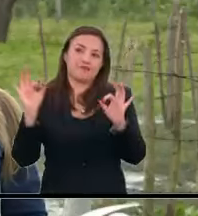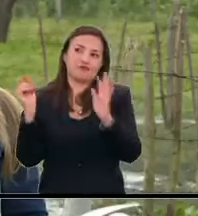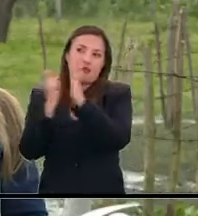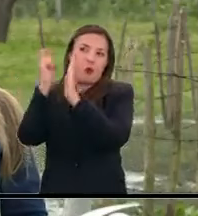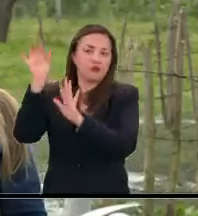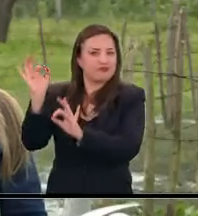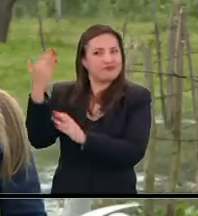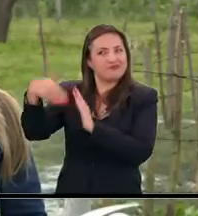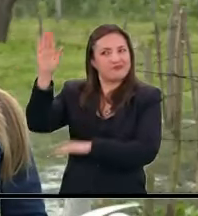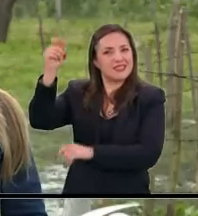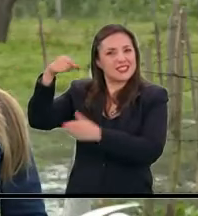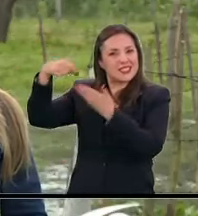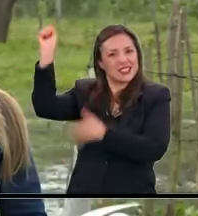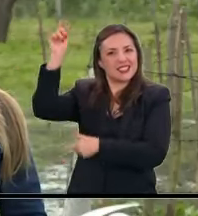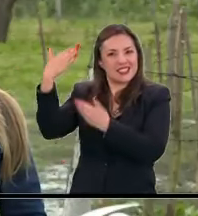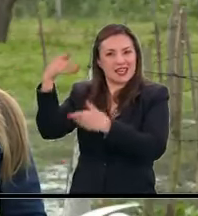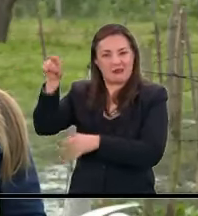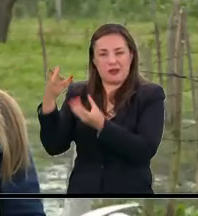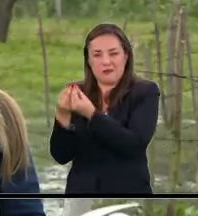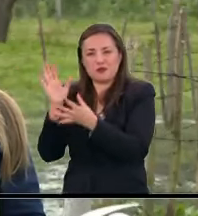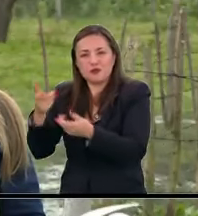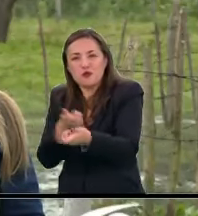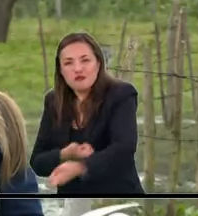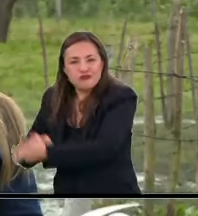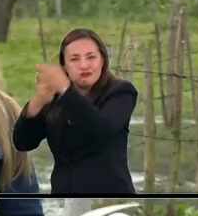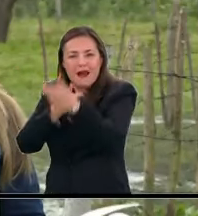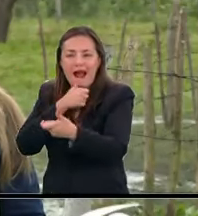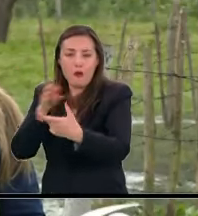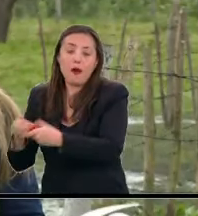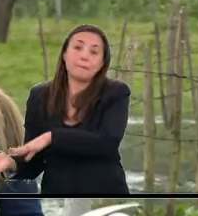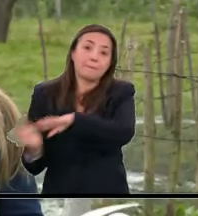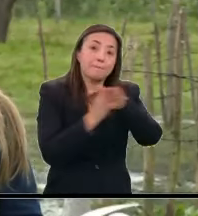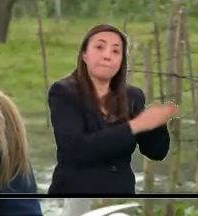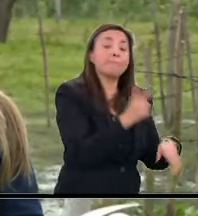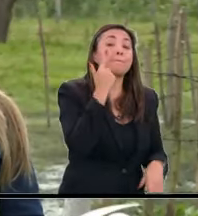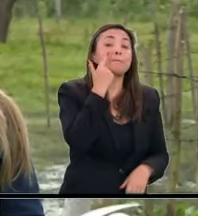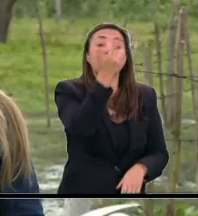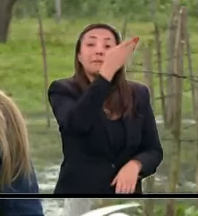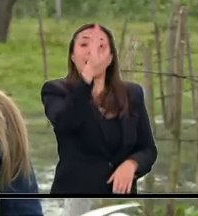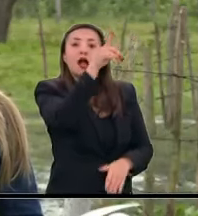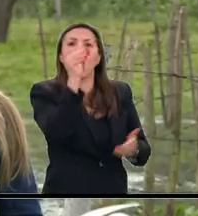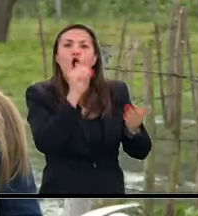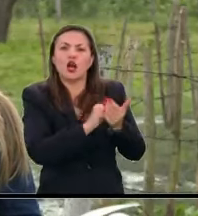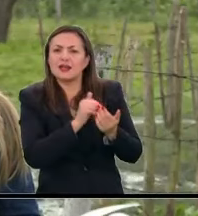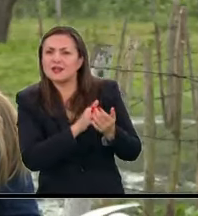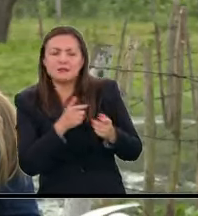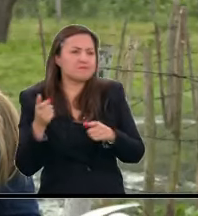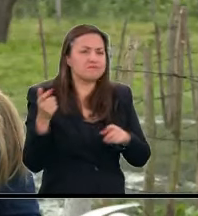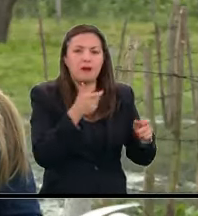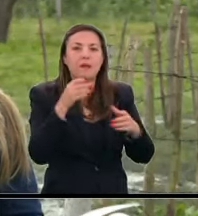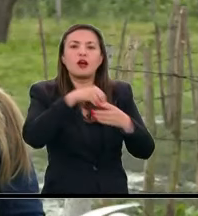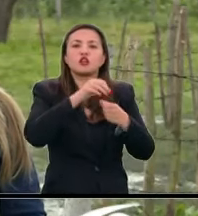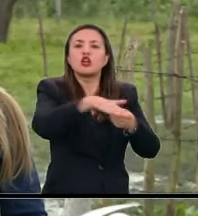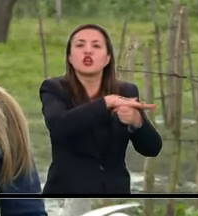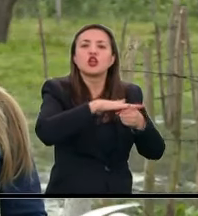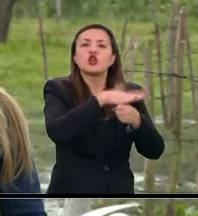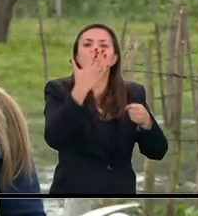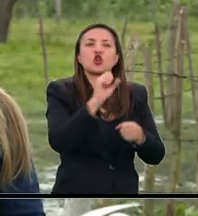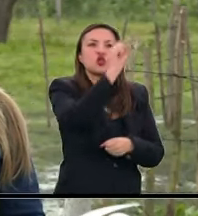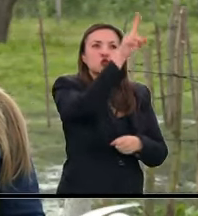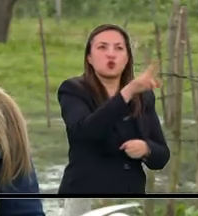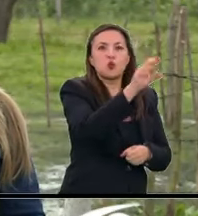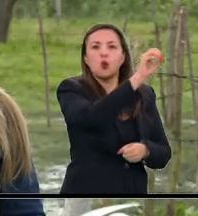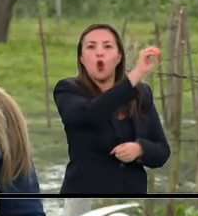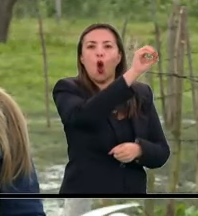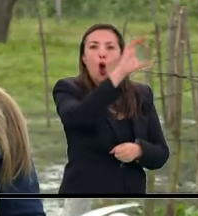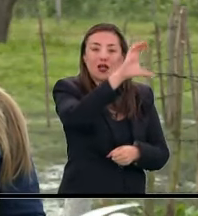y atentos porque vean lo que está pasando en Barranquilla un nuevo ataque criminal deja un muerto y varios heridos en un barrio del suroccidente de